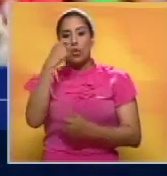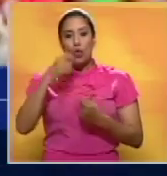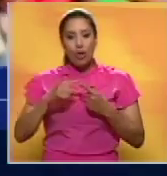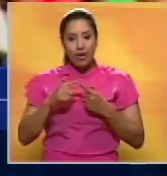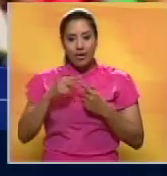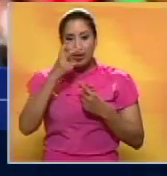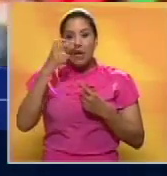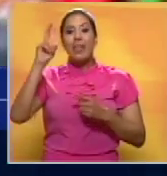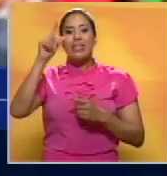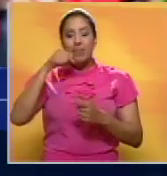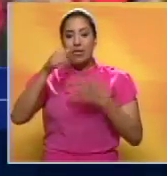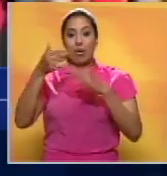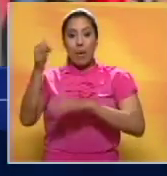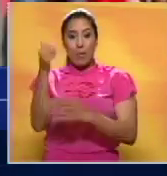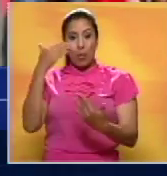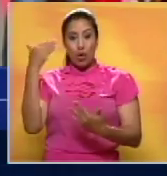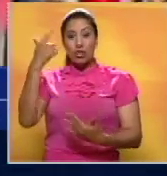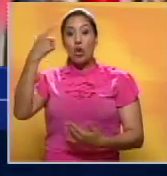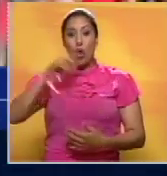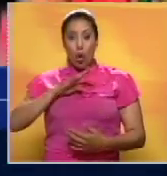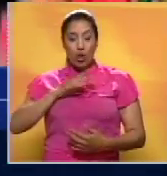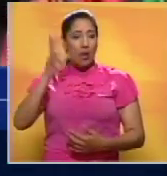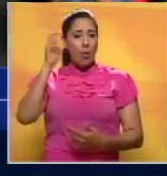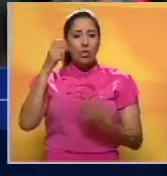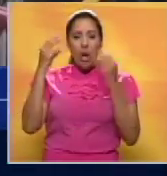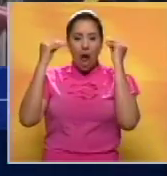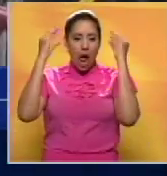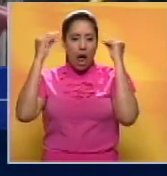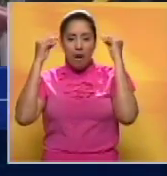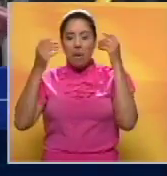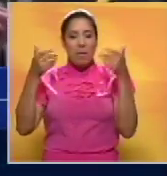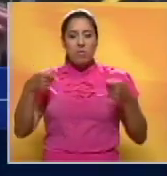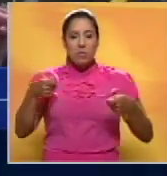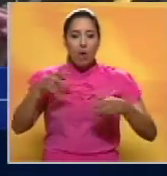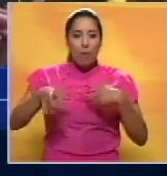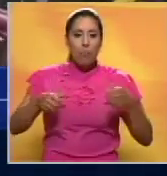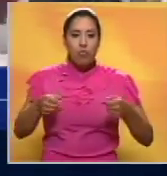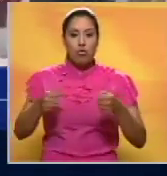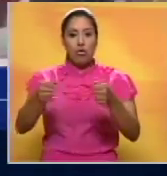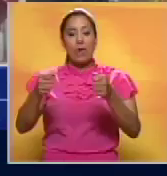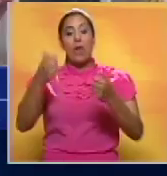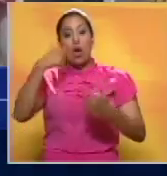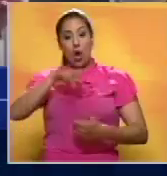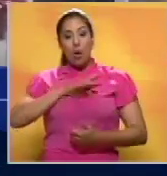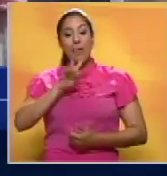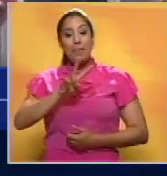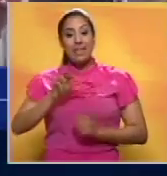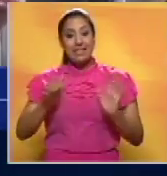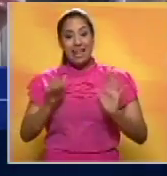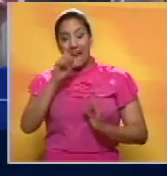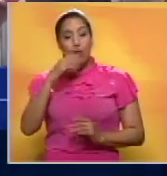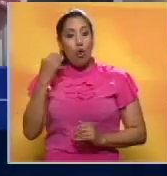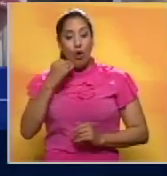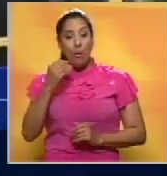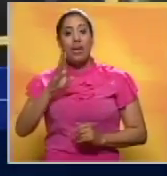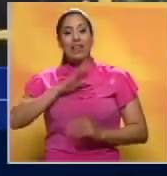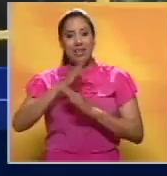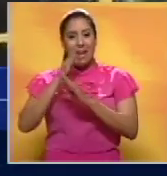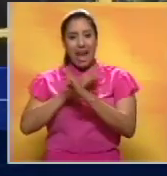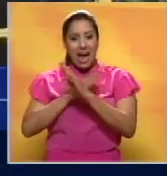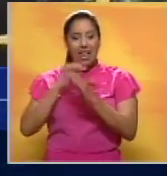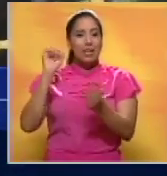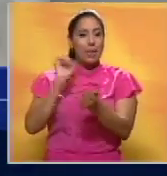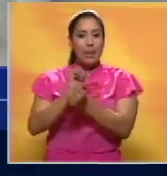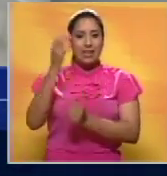drogas y relató a la policía que oía voces que le habrían llevado a cometer el accidente. Rojas, de 26 años y quien había sido